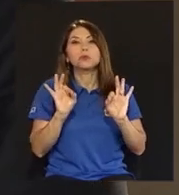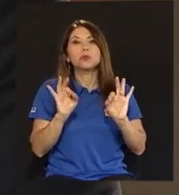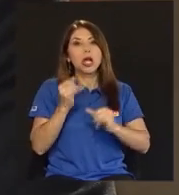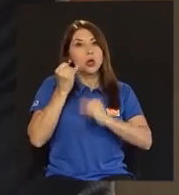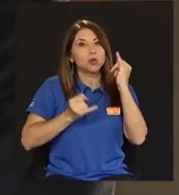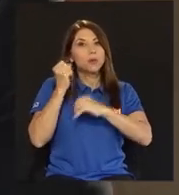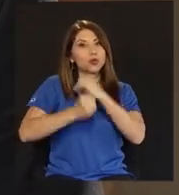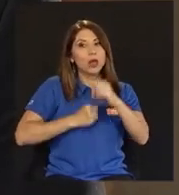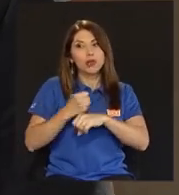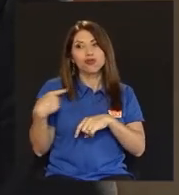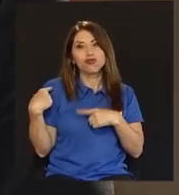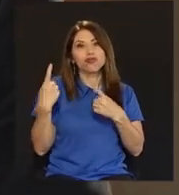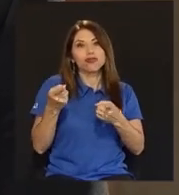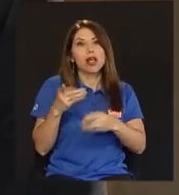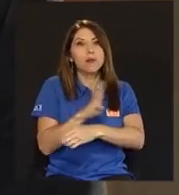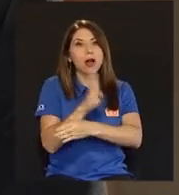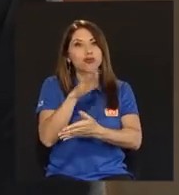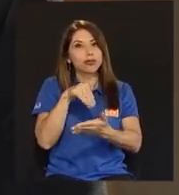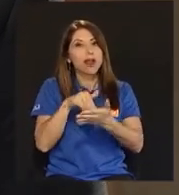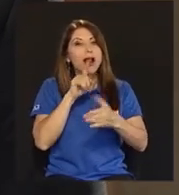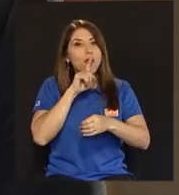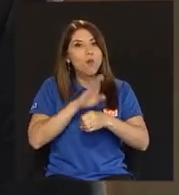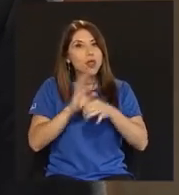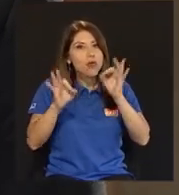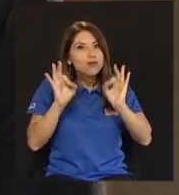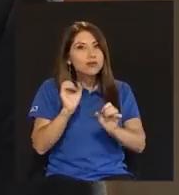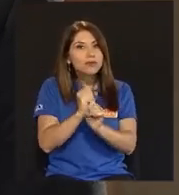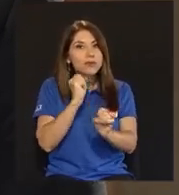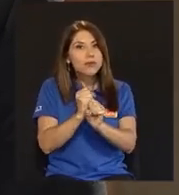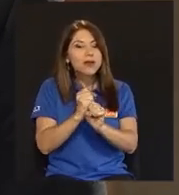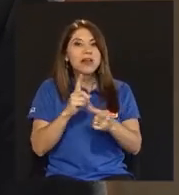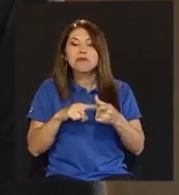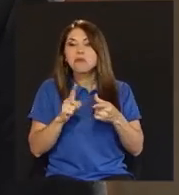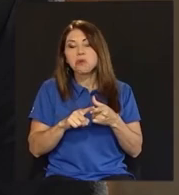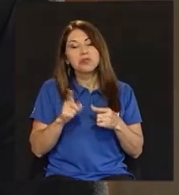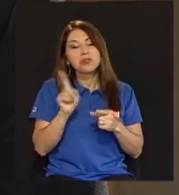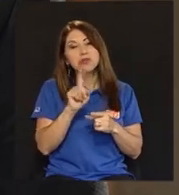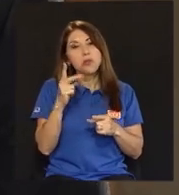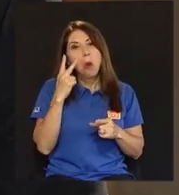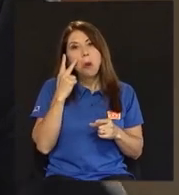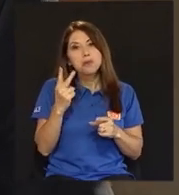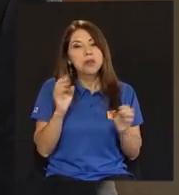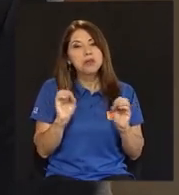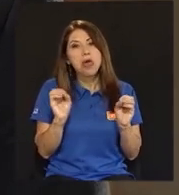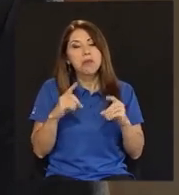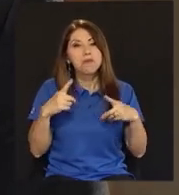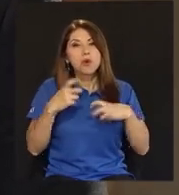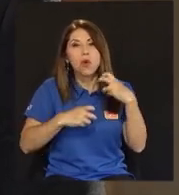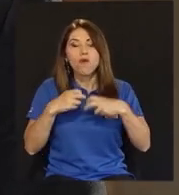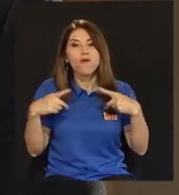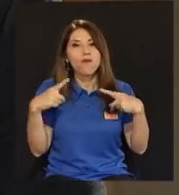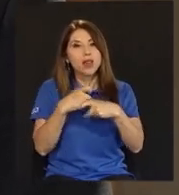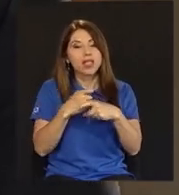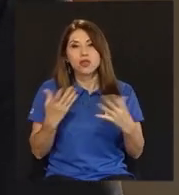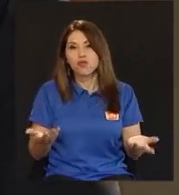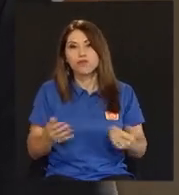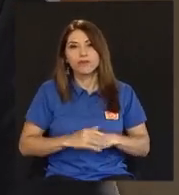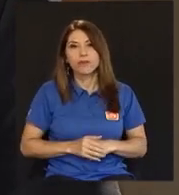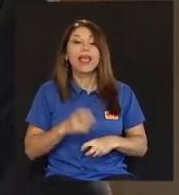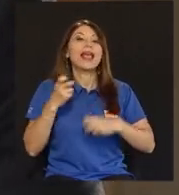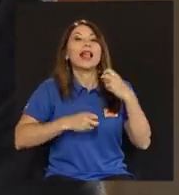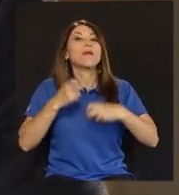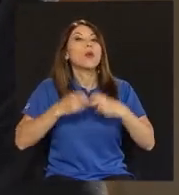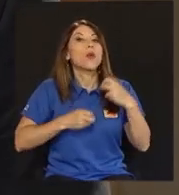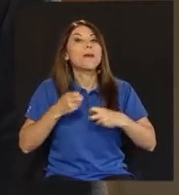ha cumplido, ¿verdad? Entonces no se observa, digamos, que haya mayor conflicto por ese sentido. El problema es cuando hay